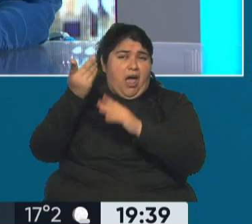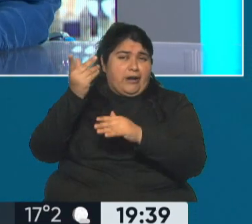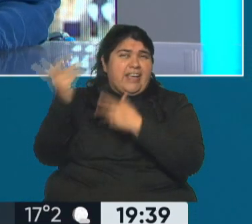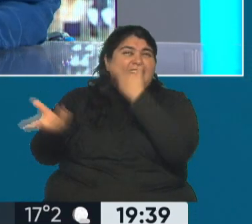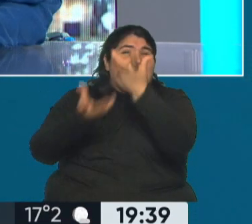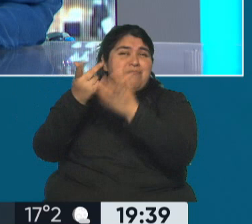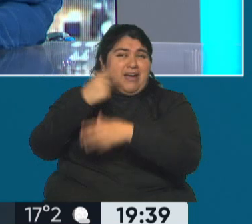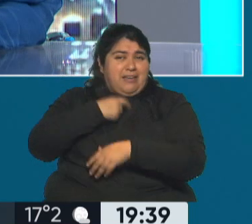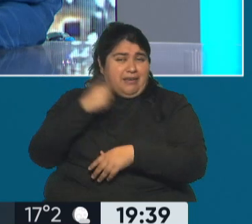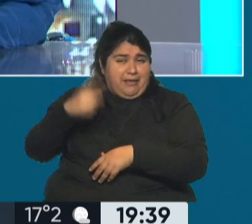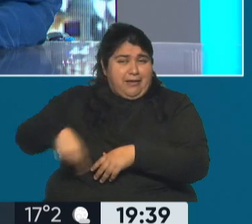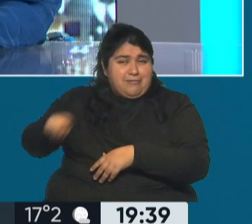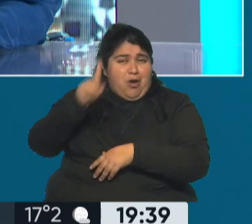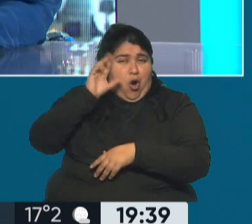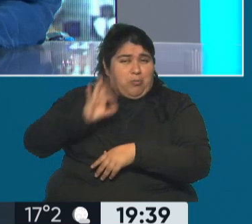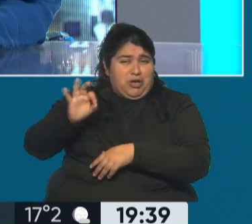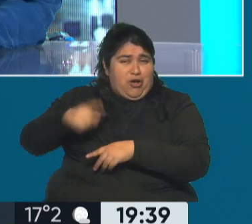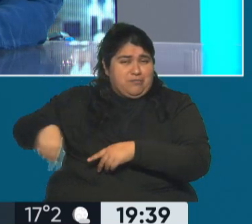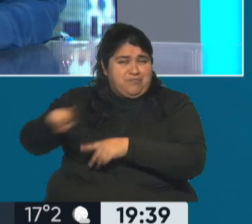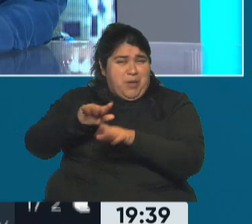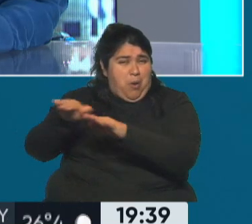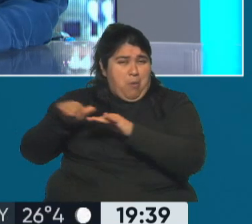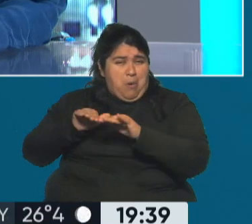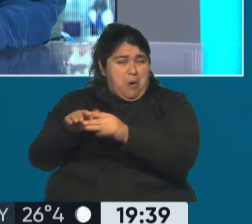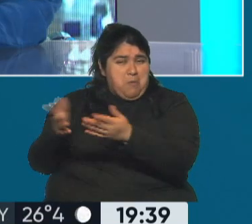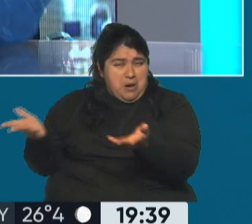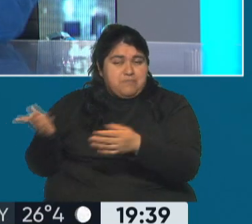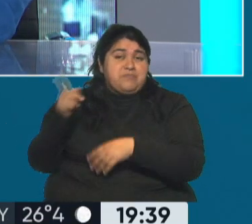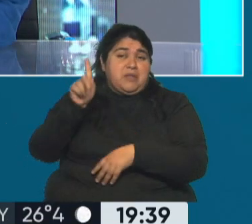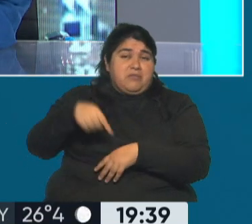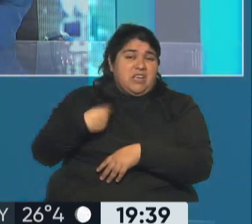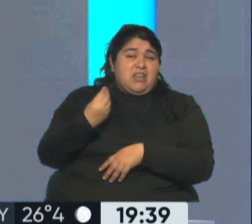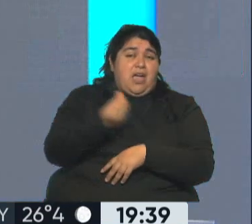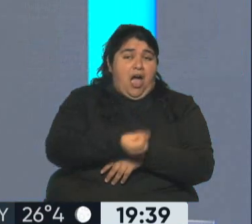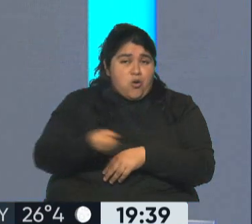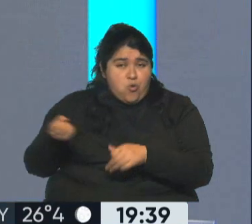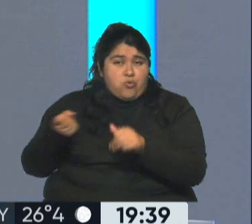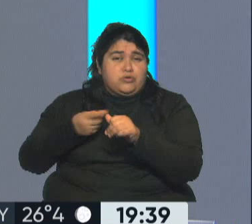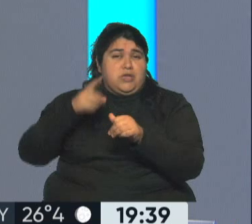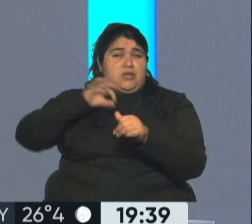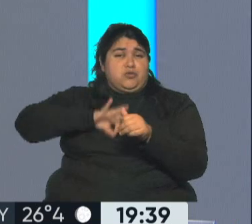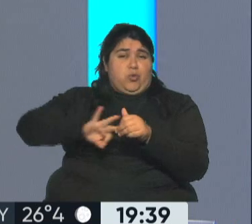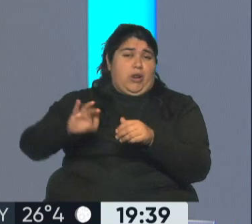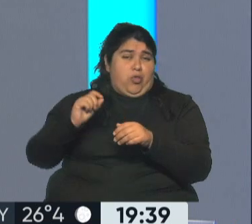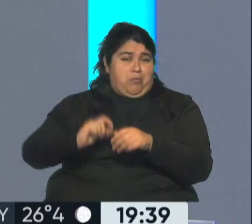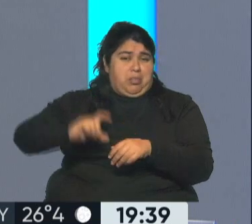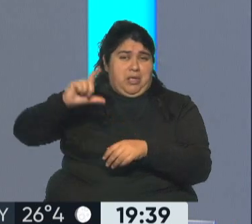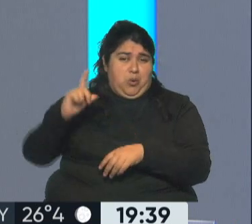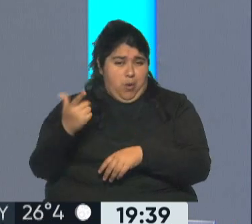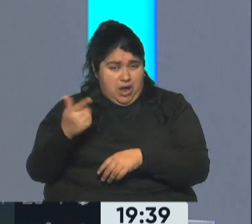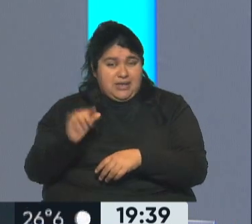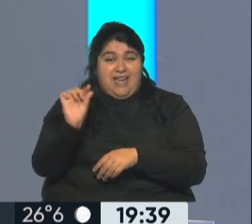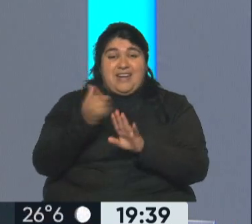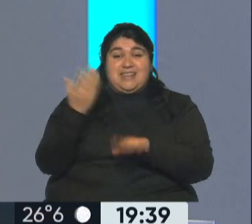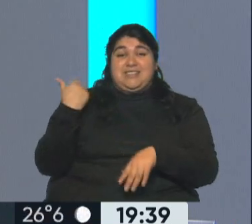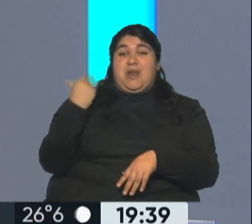la misma mirada, es en todo caso un camino de ajuste, menor poder adquisitivo para las y los trabajadores. Recién lo veíamos